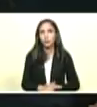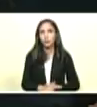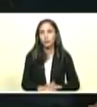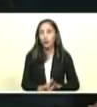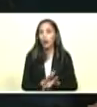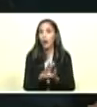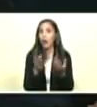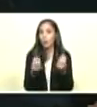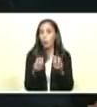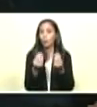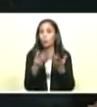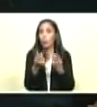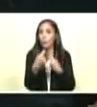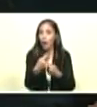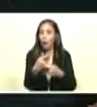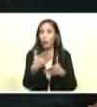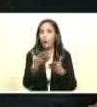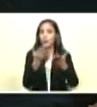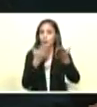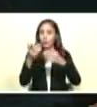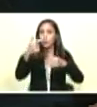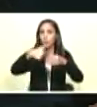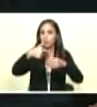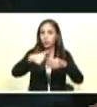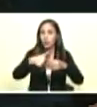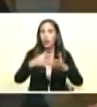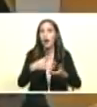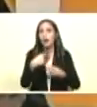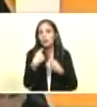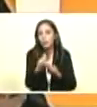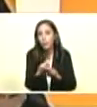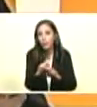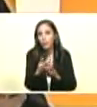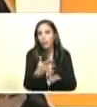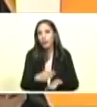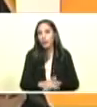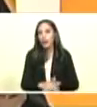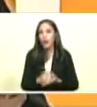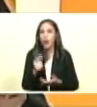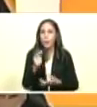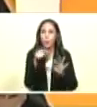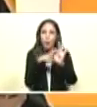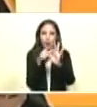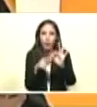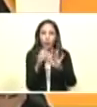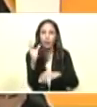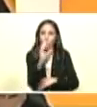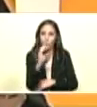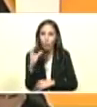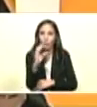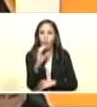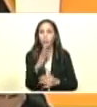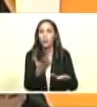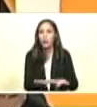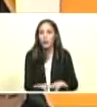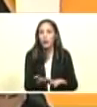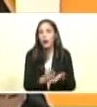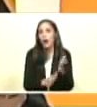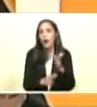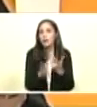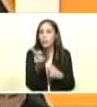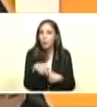Bueno, ahí se cobra en pesos colombianos, se cobra en bolívares, en precio